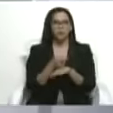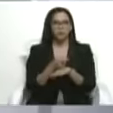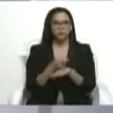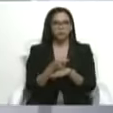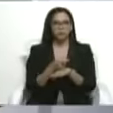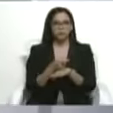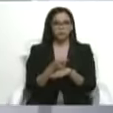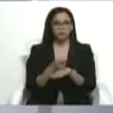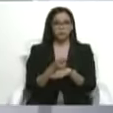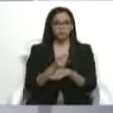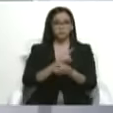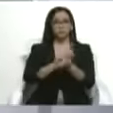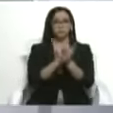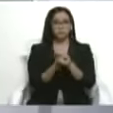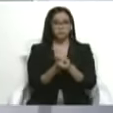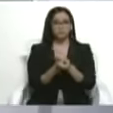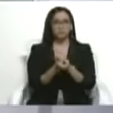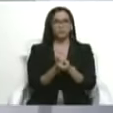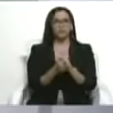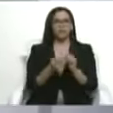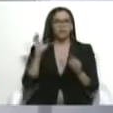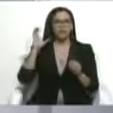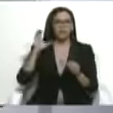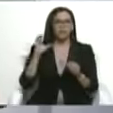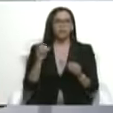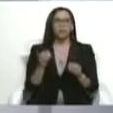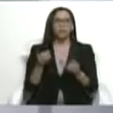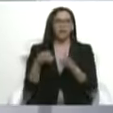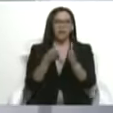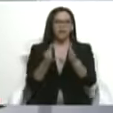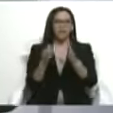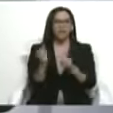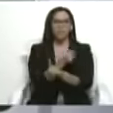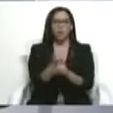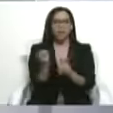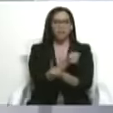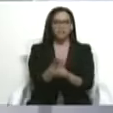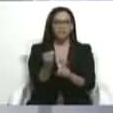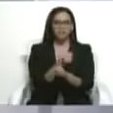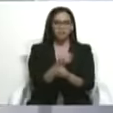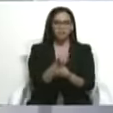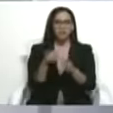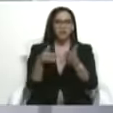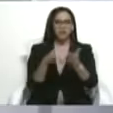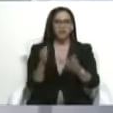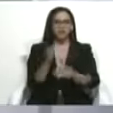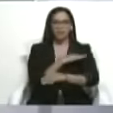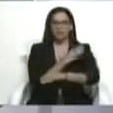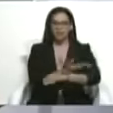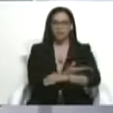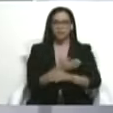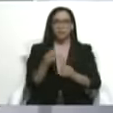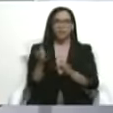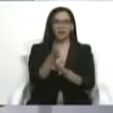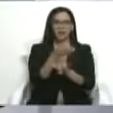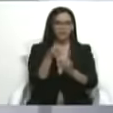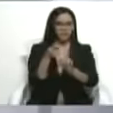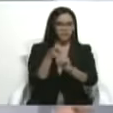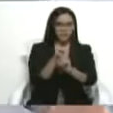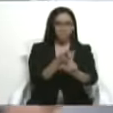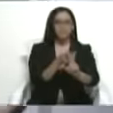un cambio del status quo, como se dice, por la vía violenta, por la vía de la fuerza, por la vía de las armas, por la vía de la